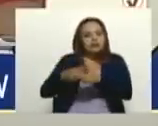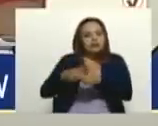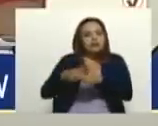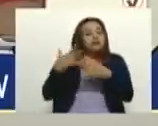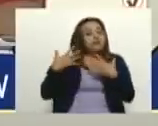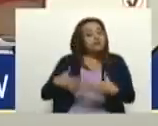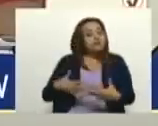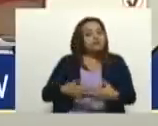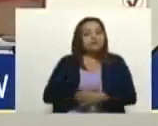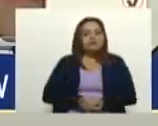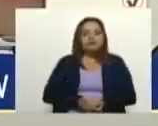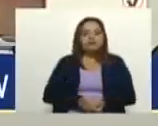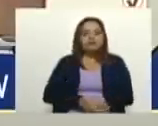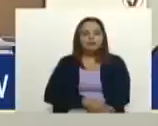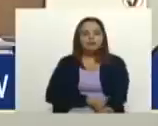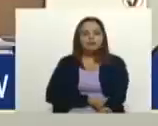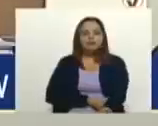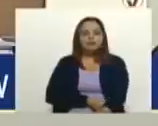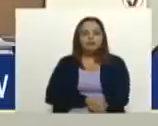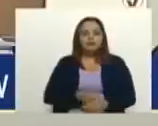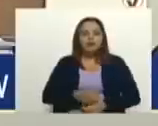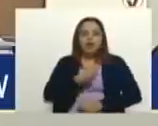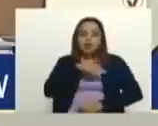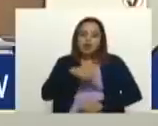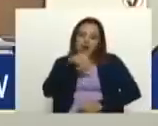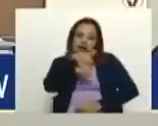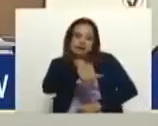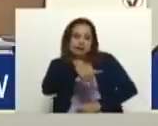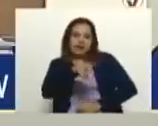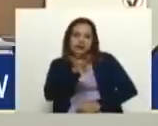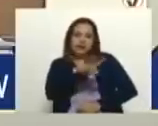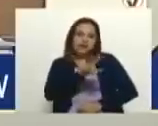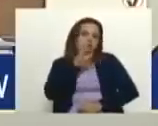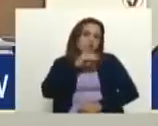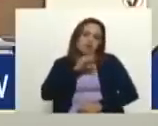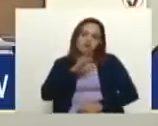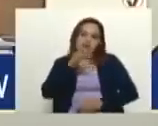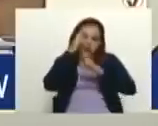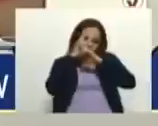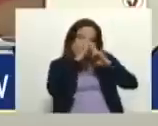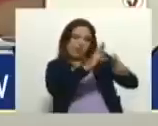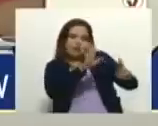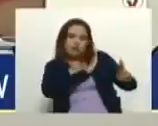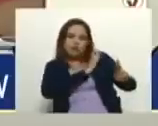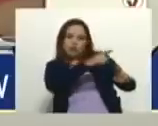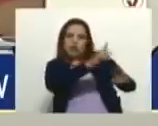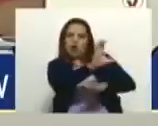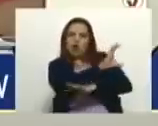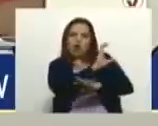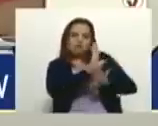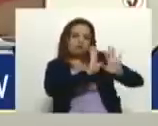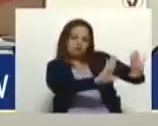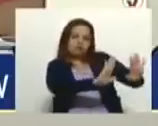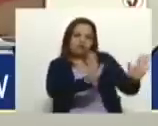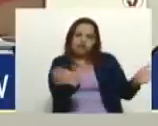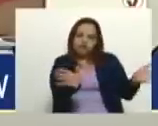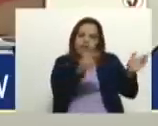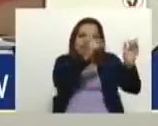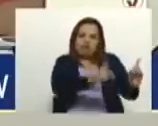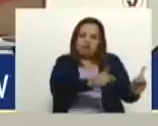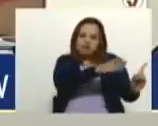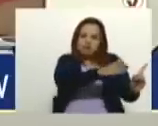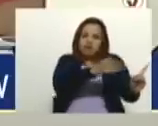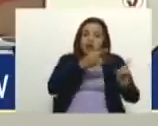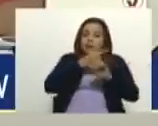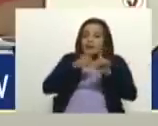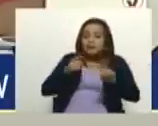Y claro, nosotros estamos aquí, no nos metemos en los asuntos internos de Colombia. Pero en el fondo, en